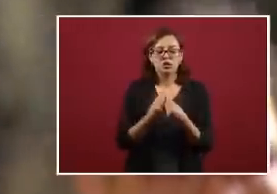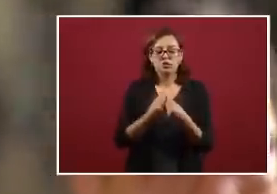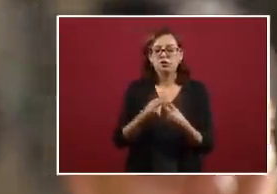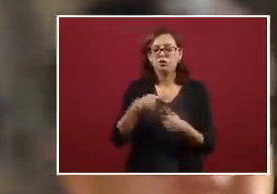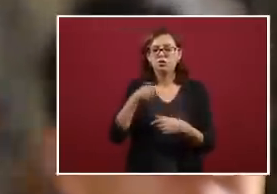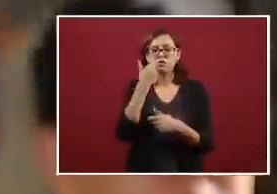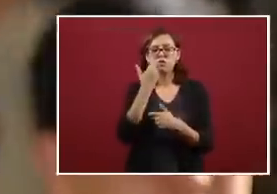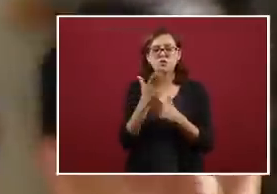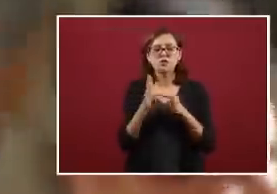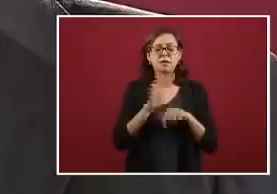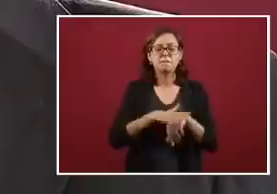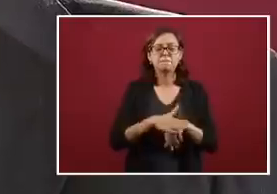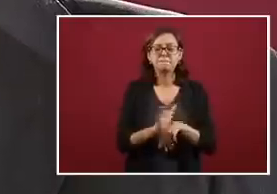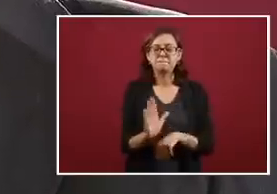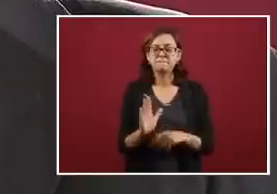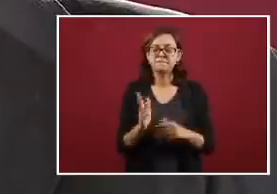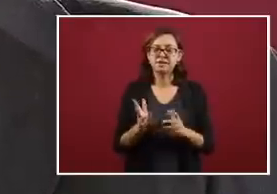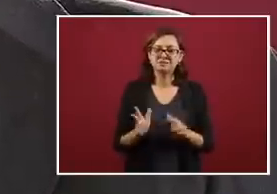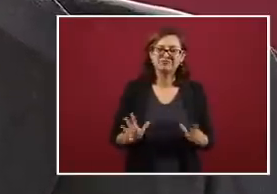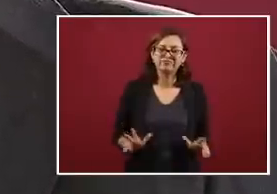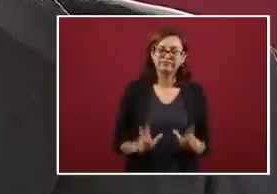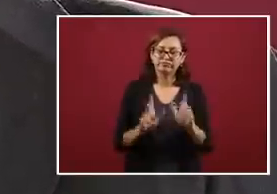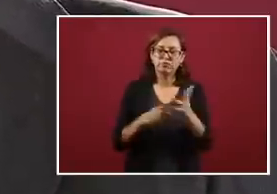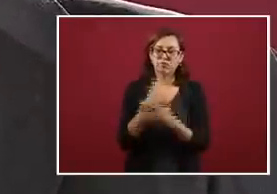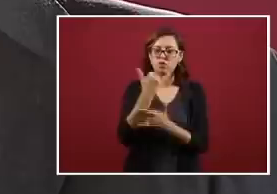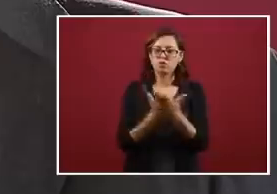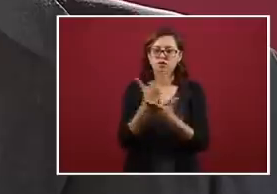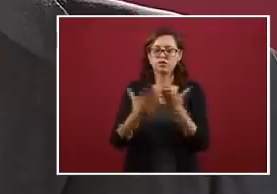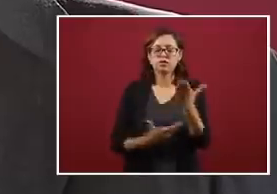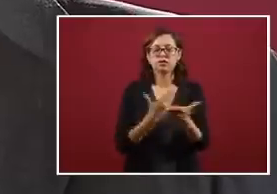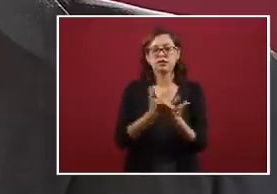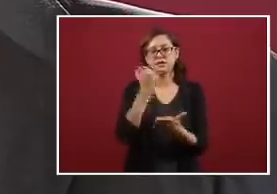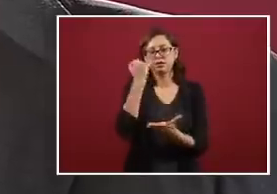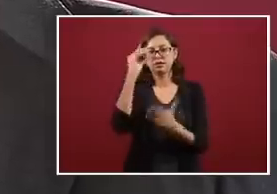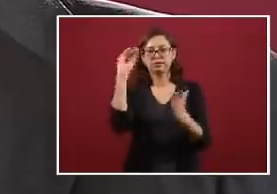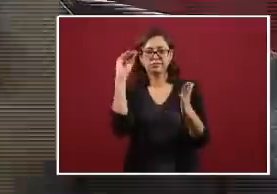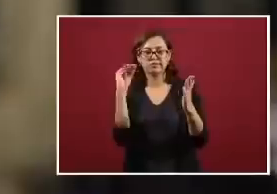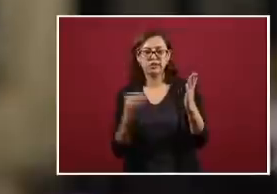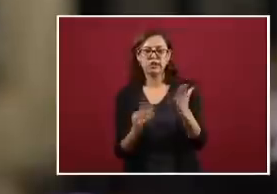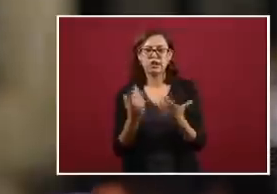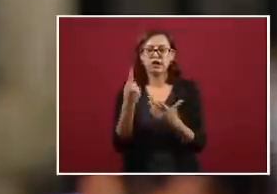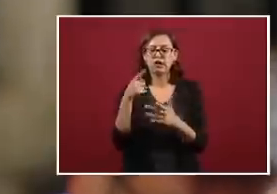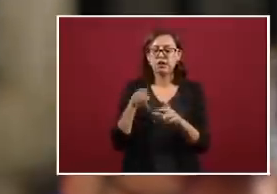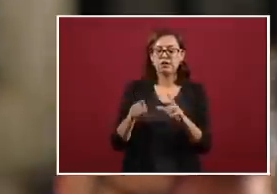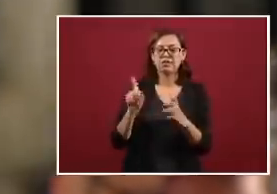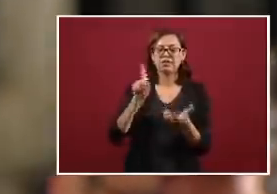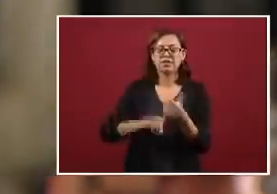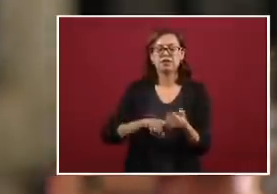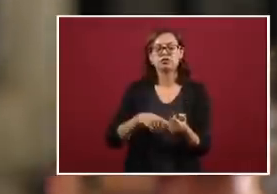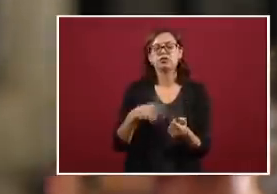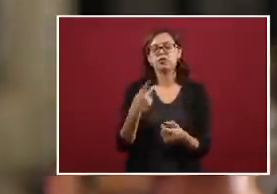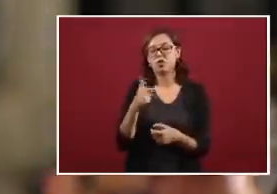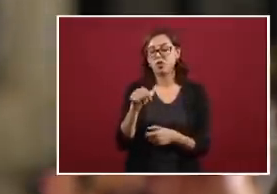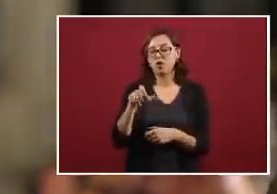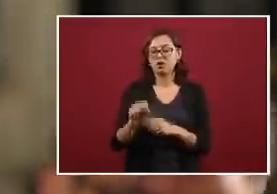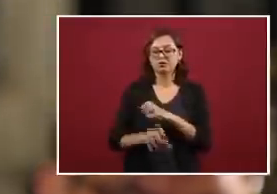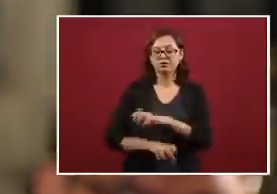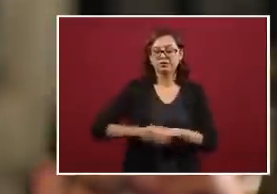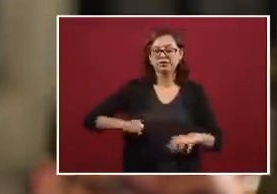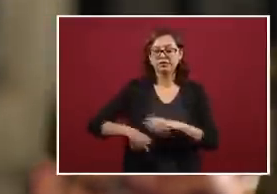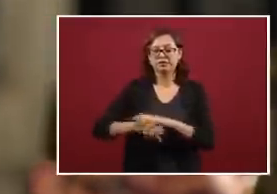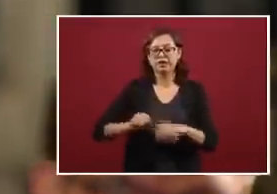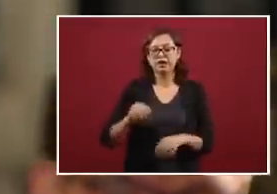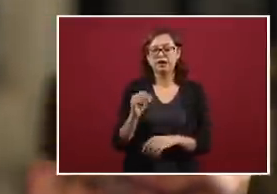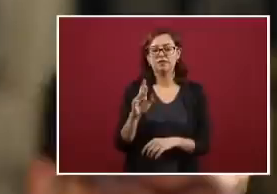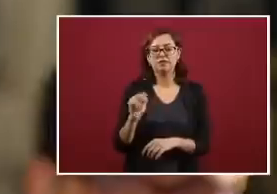crear o hacer un proyecto, iniciativa de ley para incluir el fracking para la extracción de gas y con eso, pues dejar de depender de